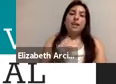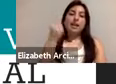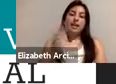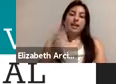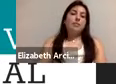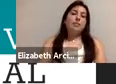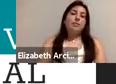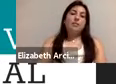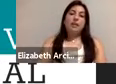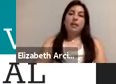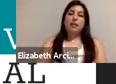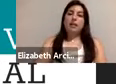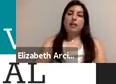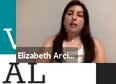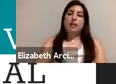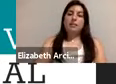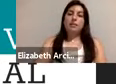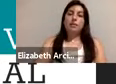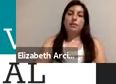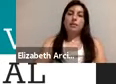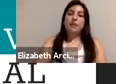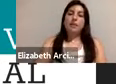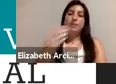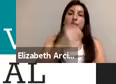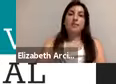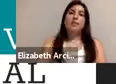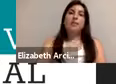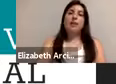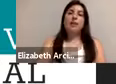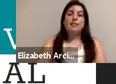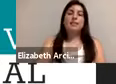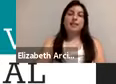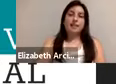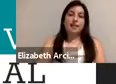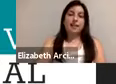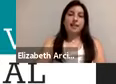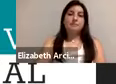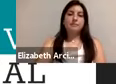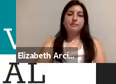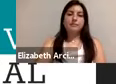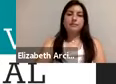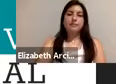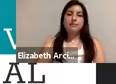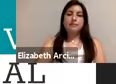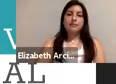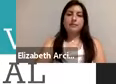al converger encontremos el punto de mejor visión en distancia cercana.